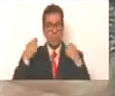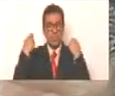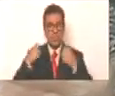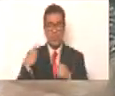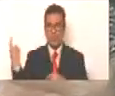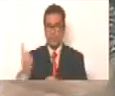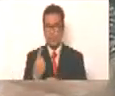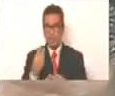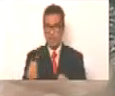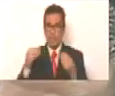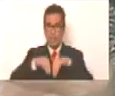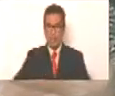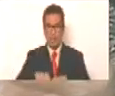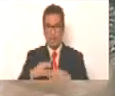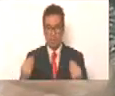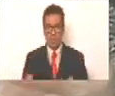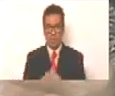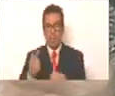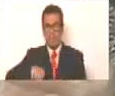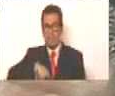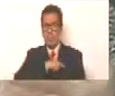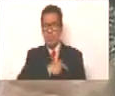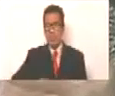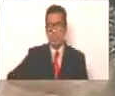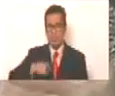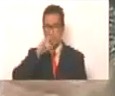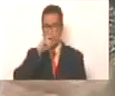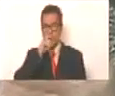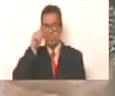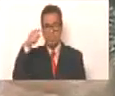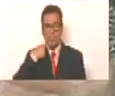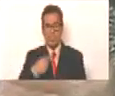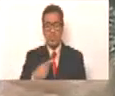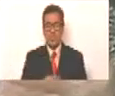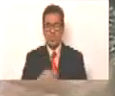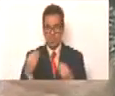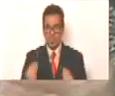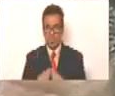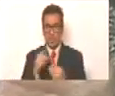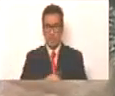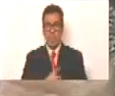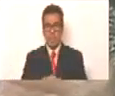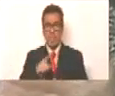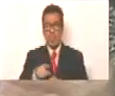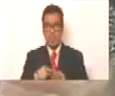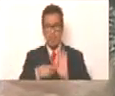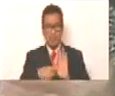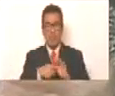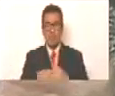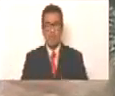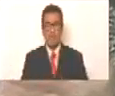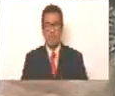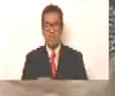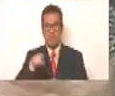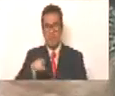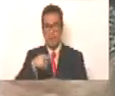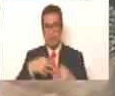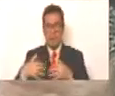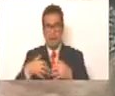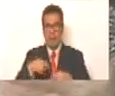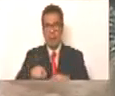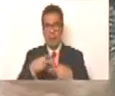para acompañar a nuestro presidente Nicolás Maduro, para decirle que estamos acá, que estaremos al frente, asumiendo las batallas por la paz, por